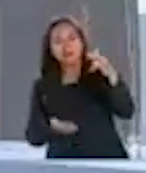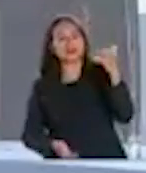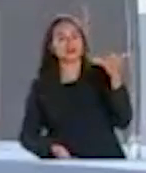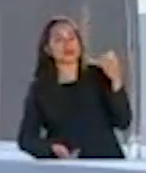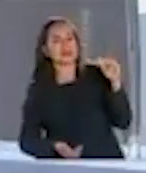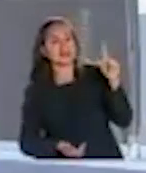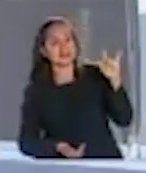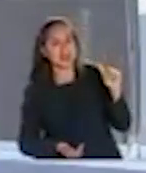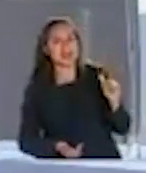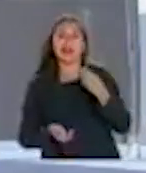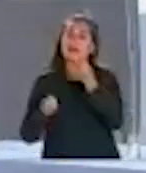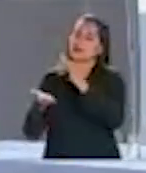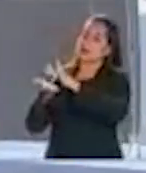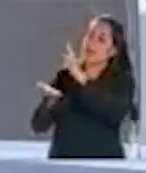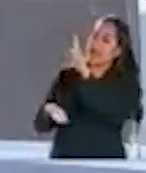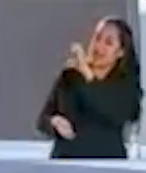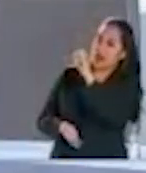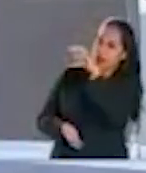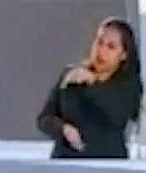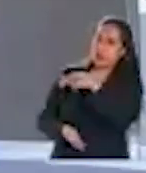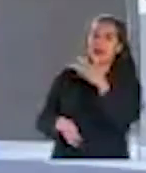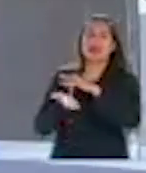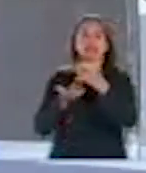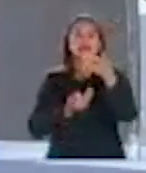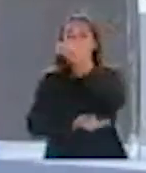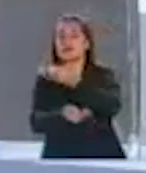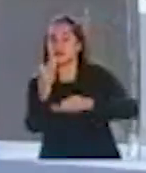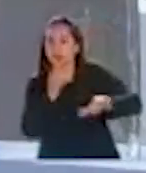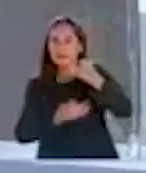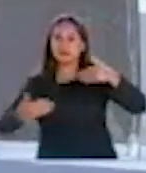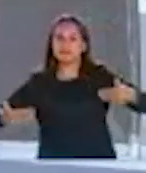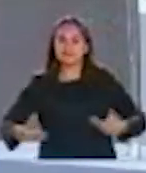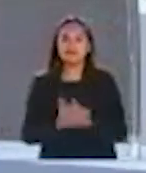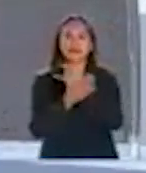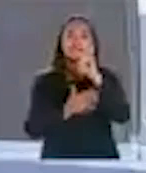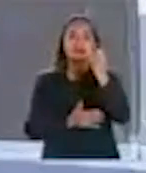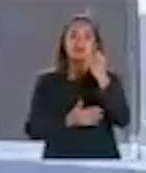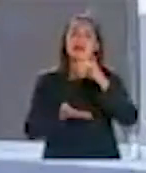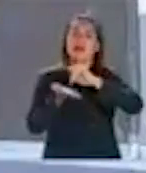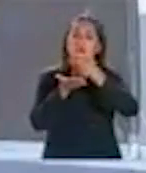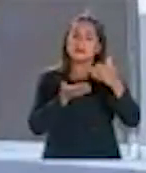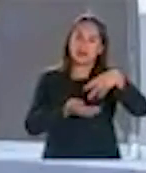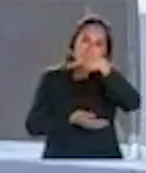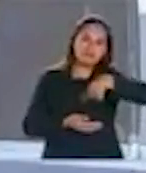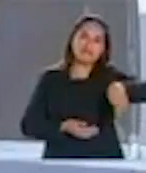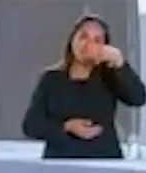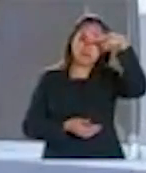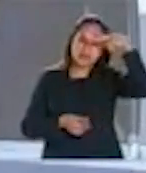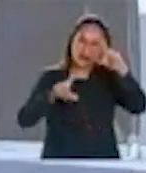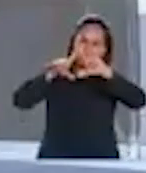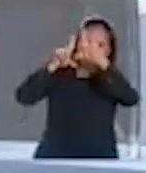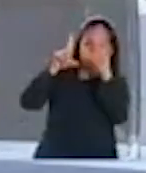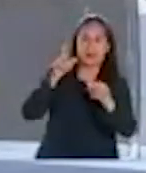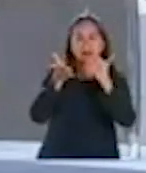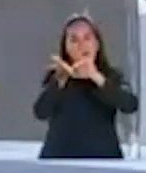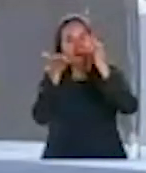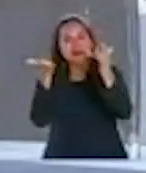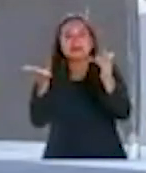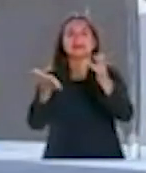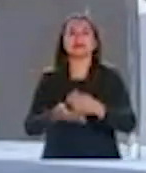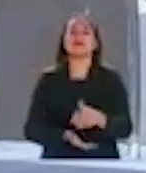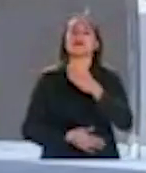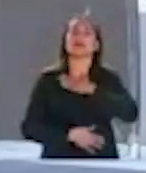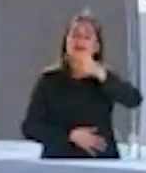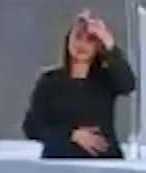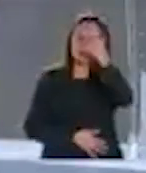mesa gracias a ti y león' gracias a todos los tijuanenses y gracias a méxico por supuesto que tengan ustedes muy buenas